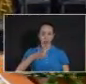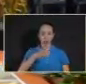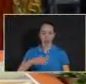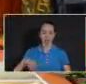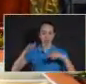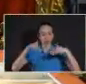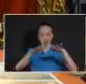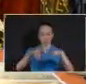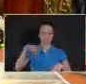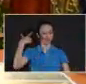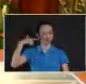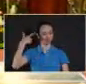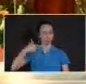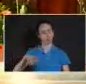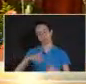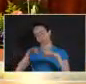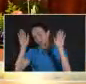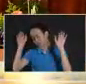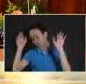Está haciéndole así.